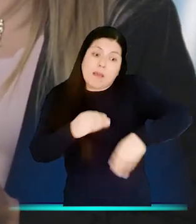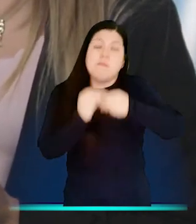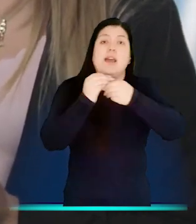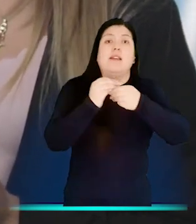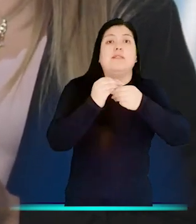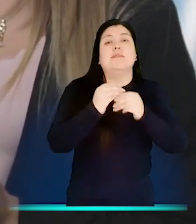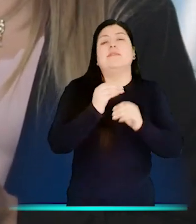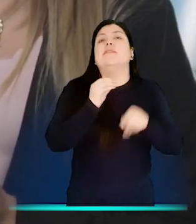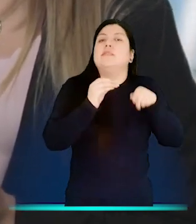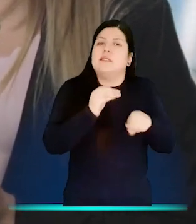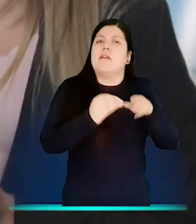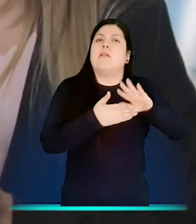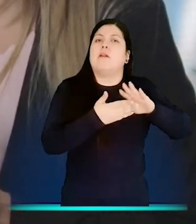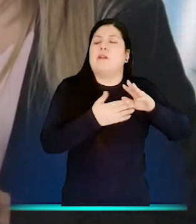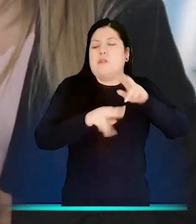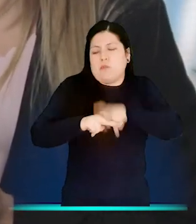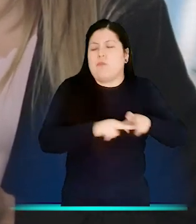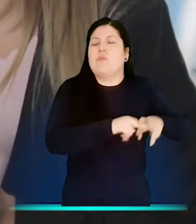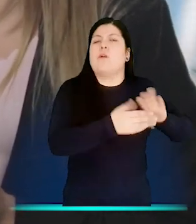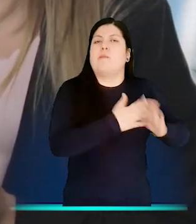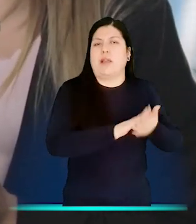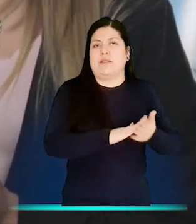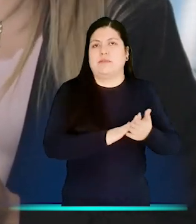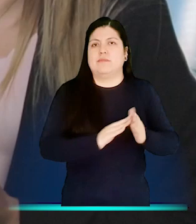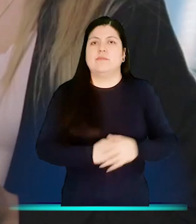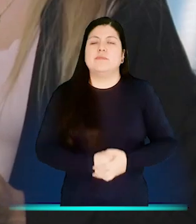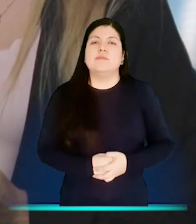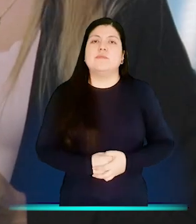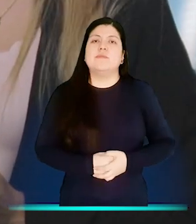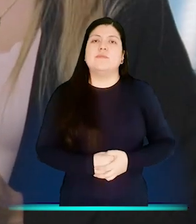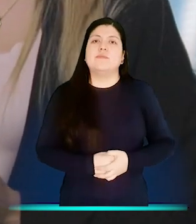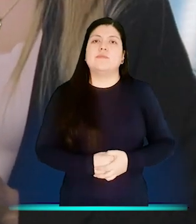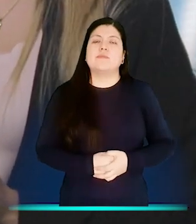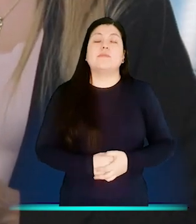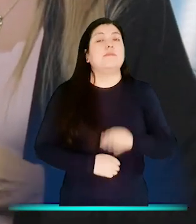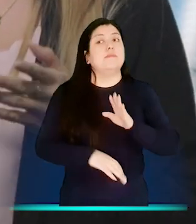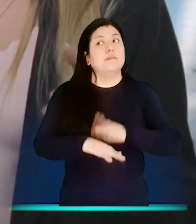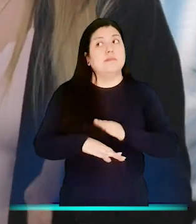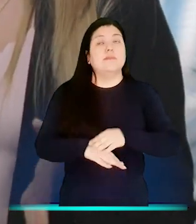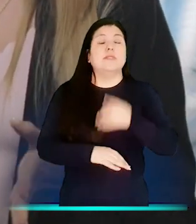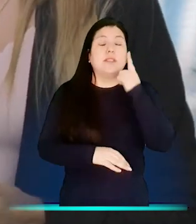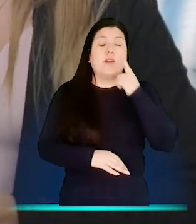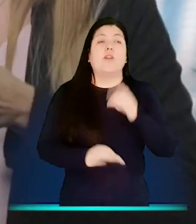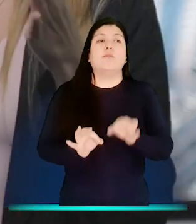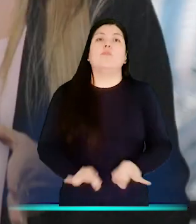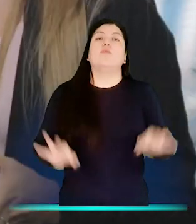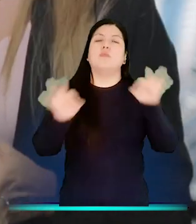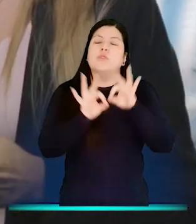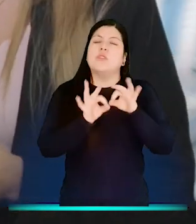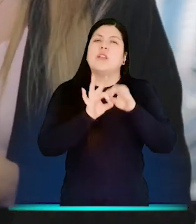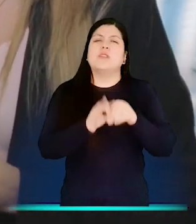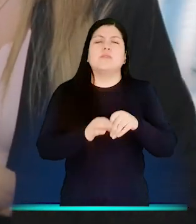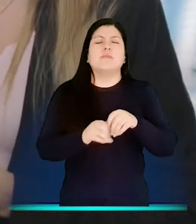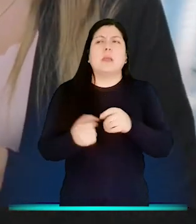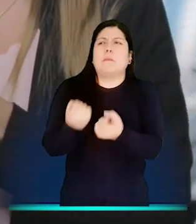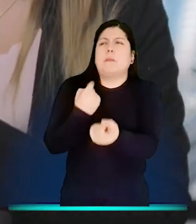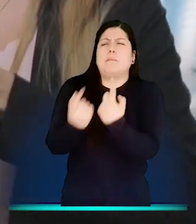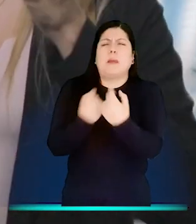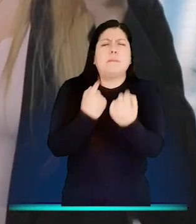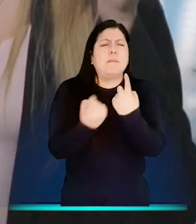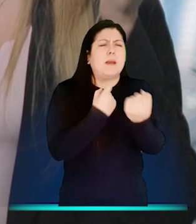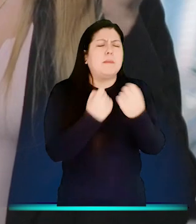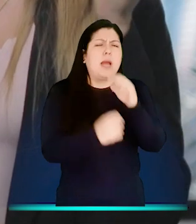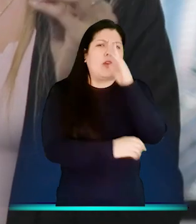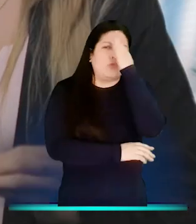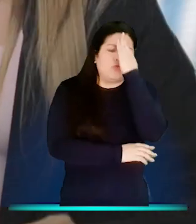afrodescendiente, adicional de las curules especiales de paz. Lore, esto es muy importante y vamos a seguir resolviendo